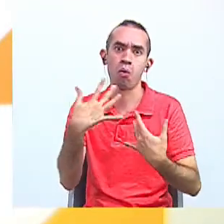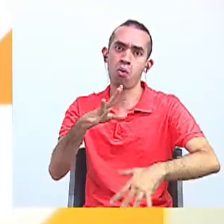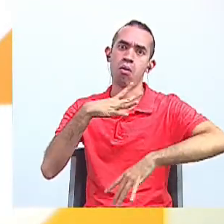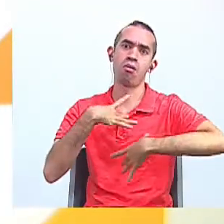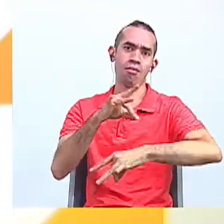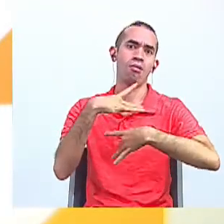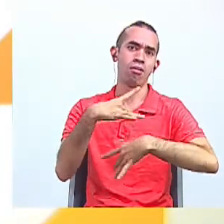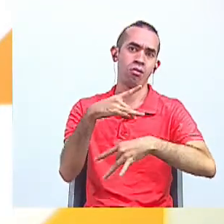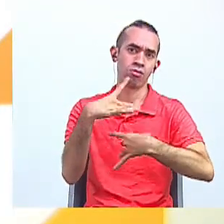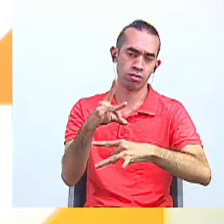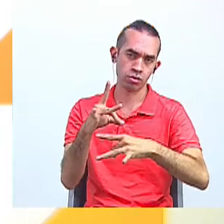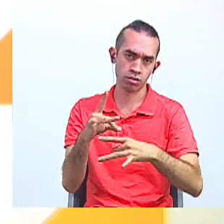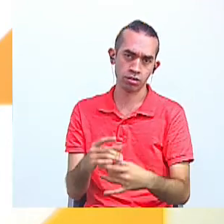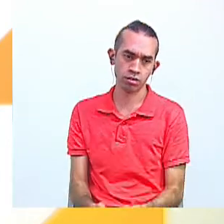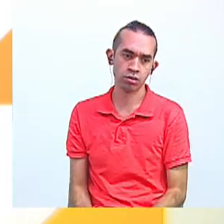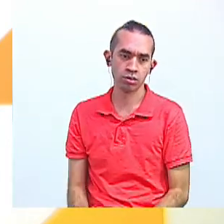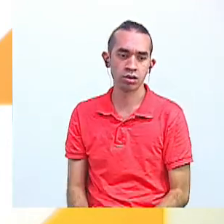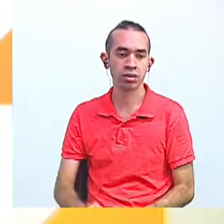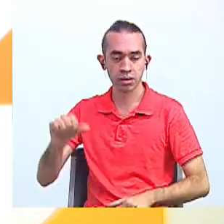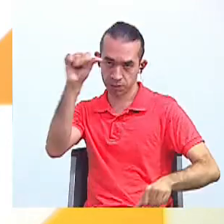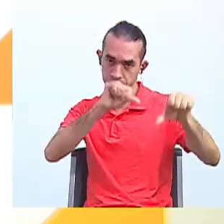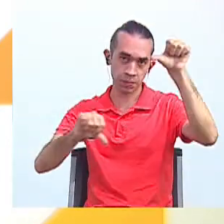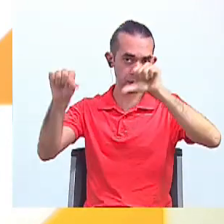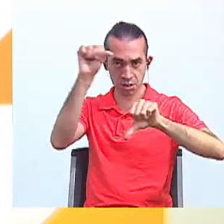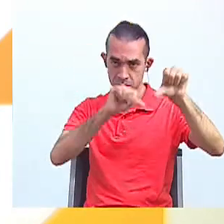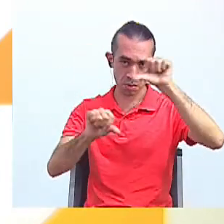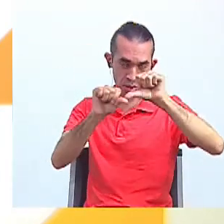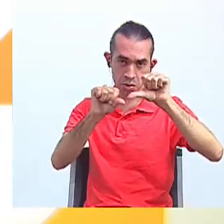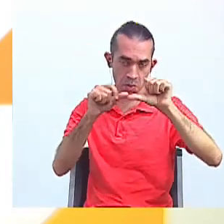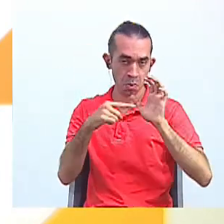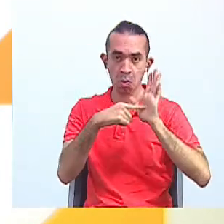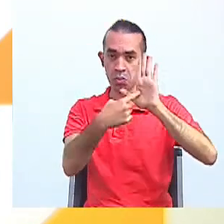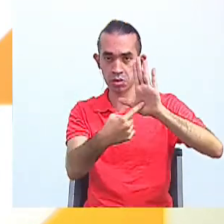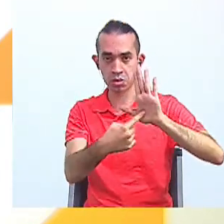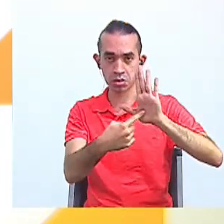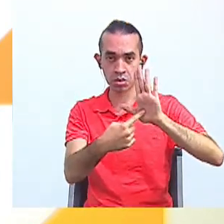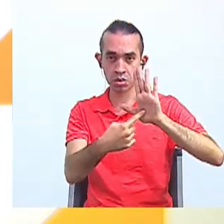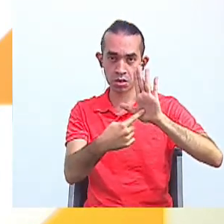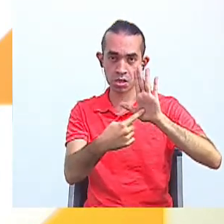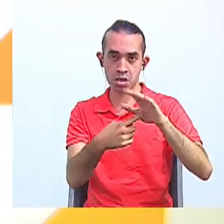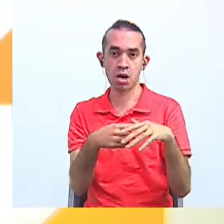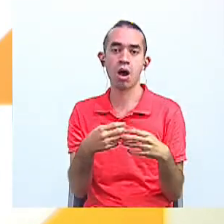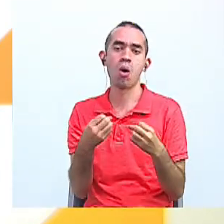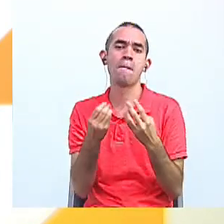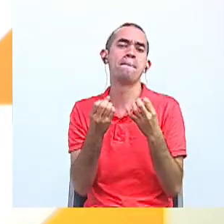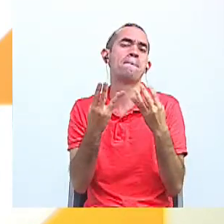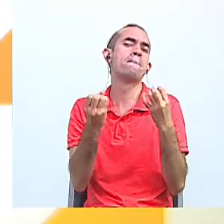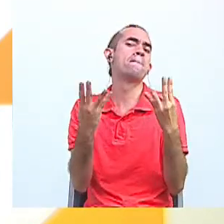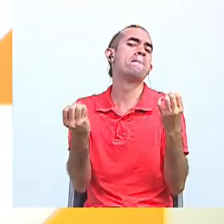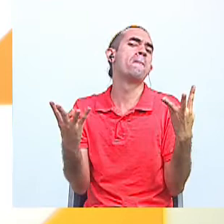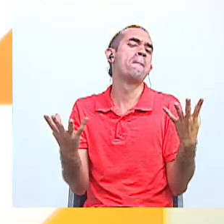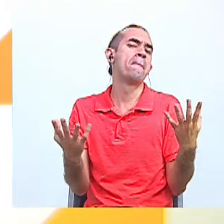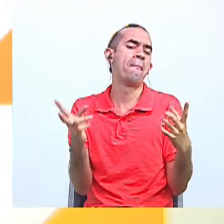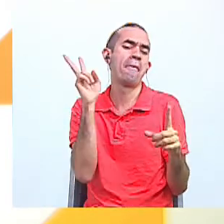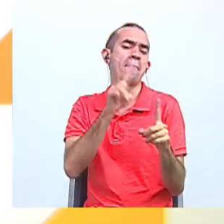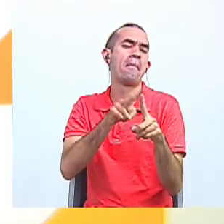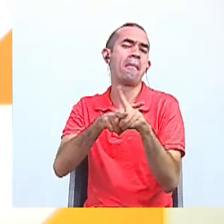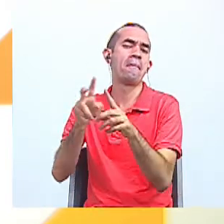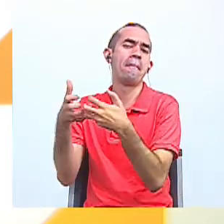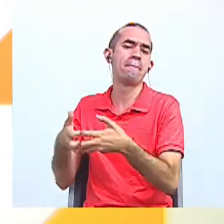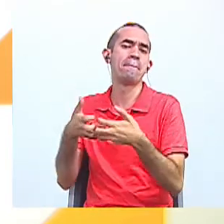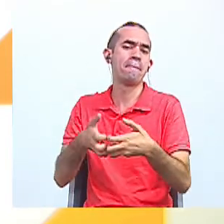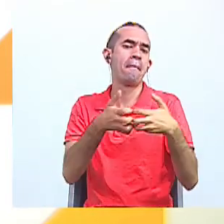interesante? Ese mismo experimento o esa demostración se realiza en muchas aplicaciones industriales.